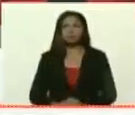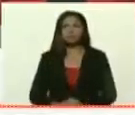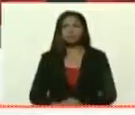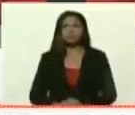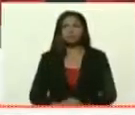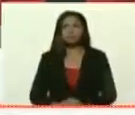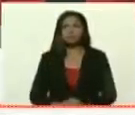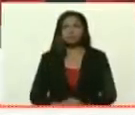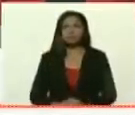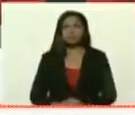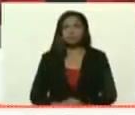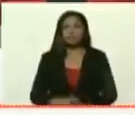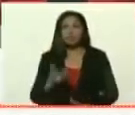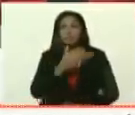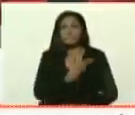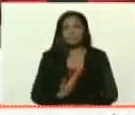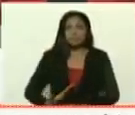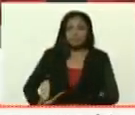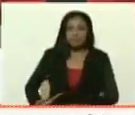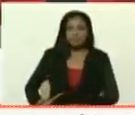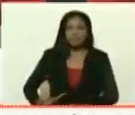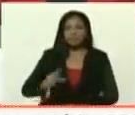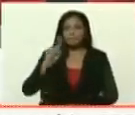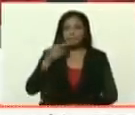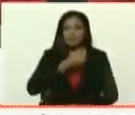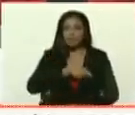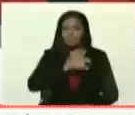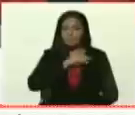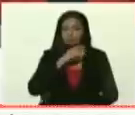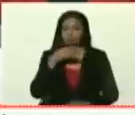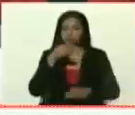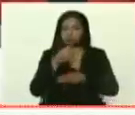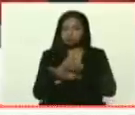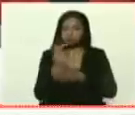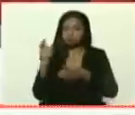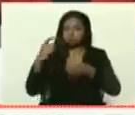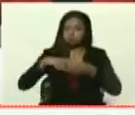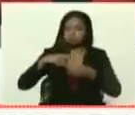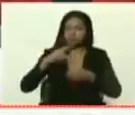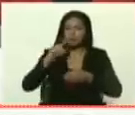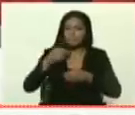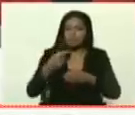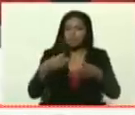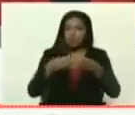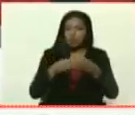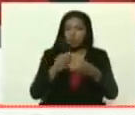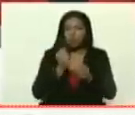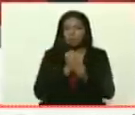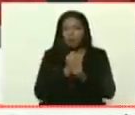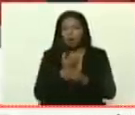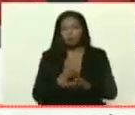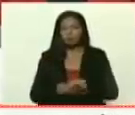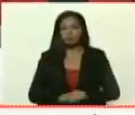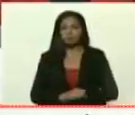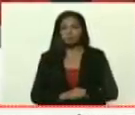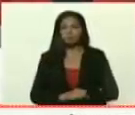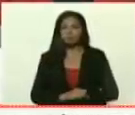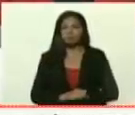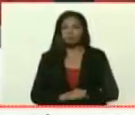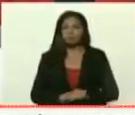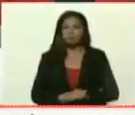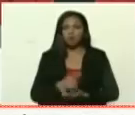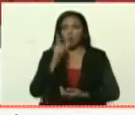Estuvo el expresidente Rodríguez Zapatero, estuvo el expresidente Leonel